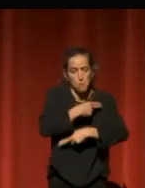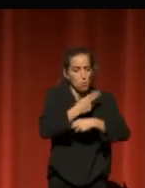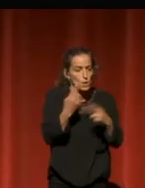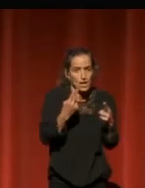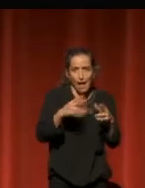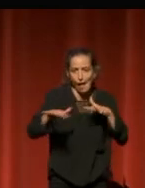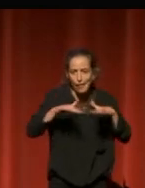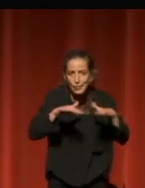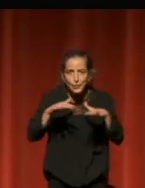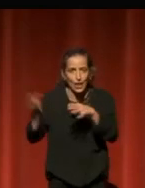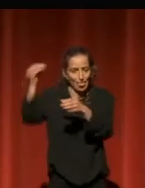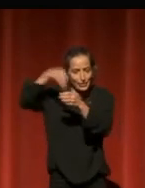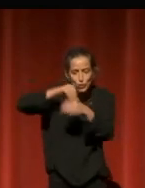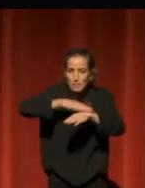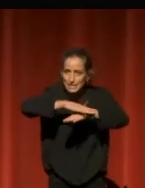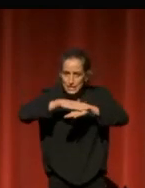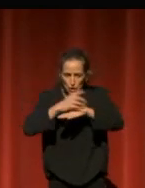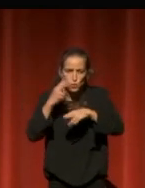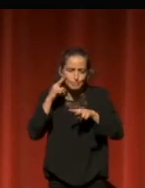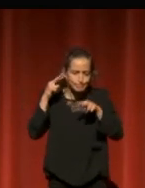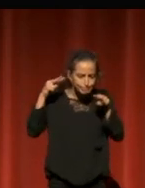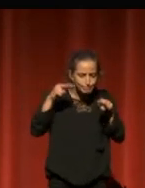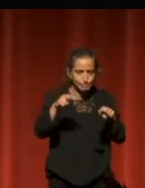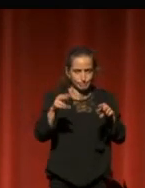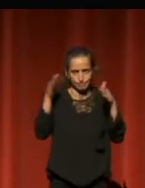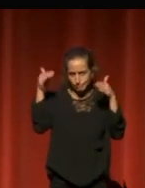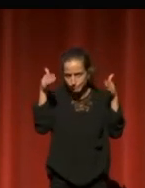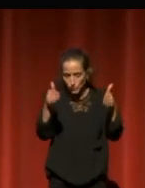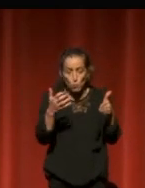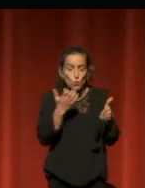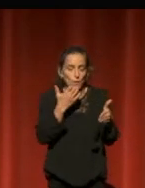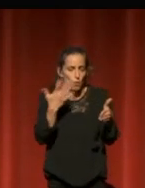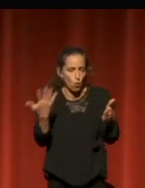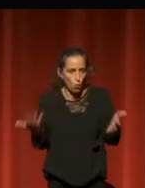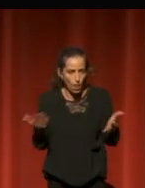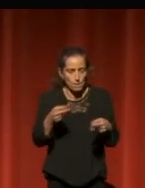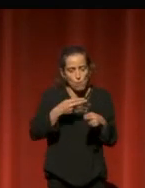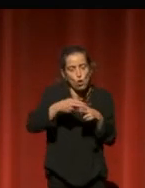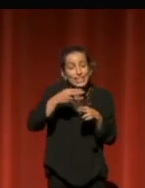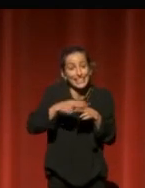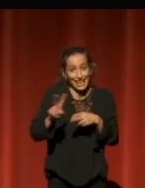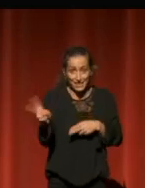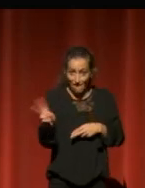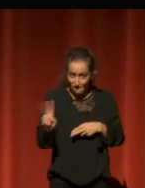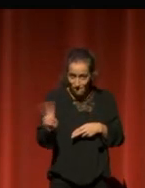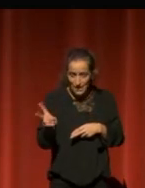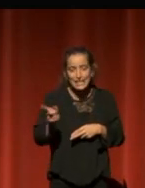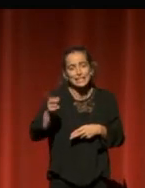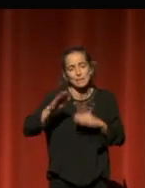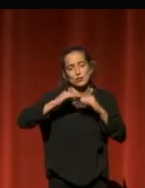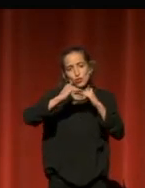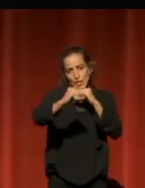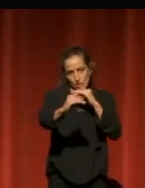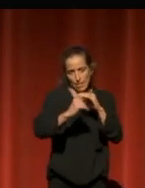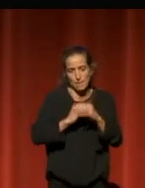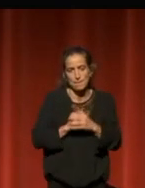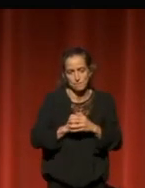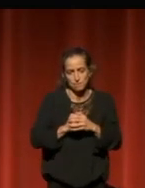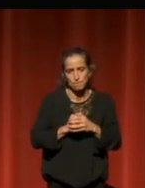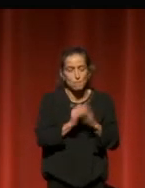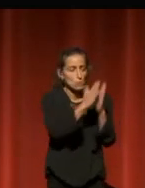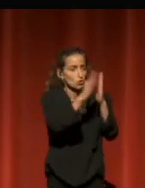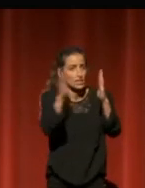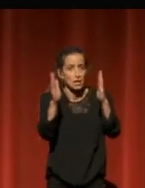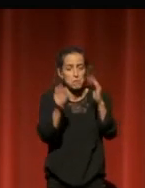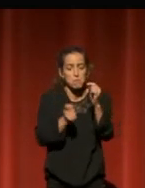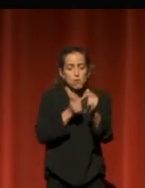que tenemos en el Ministerio. Una es, por ejemplo, la de las políticas verdes y sostenibilidad, que las bibliotecas